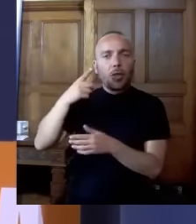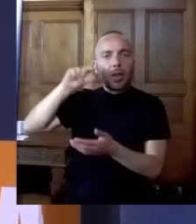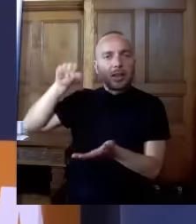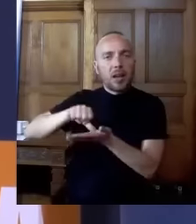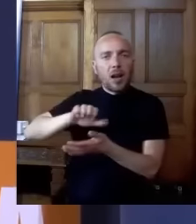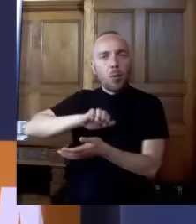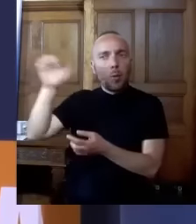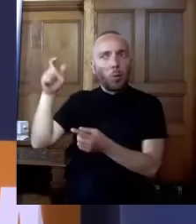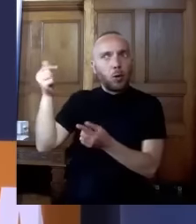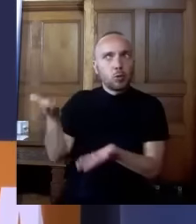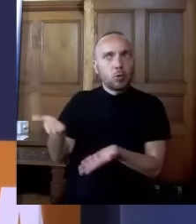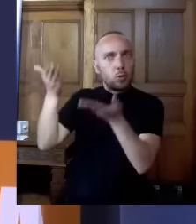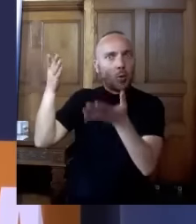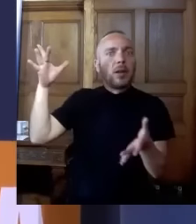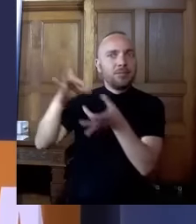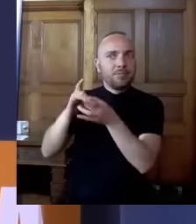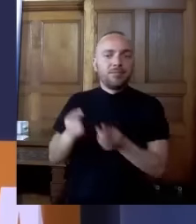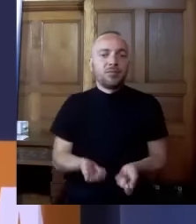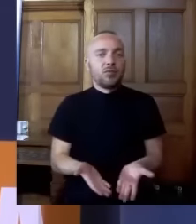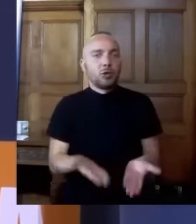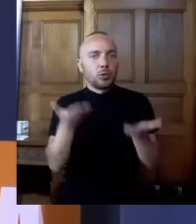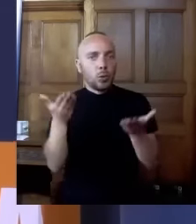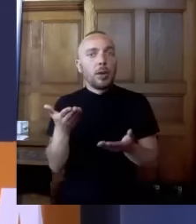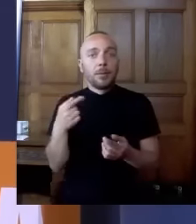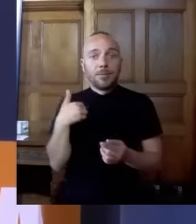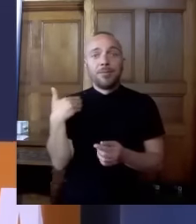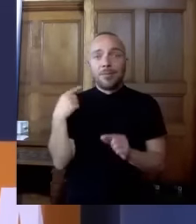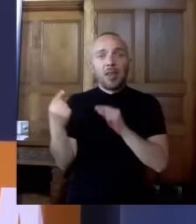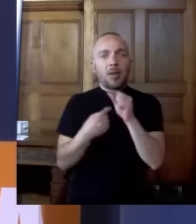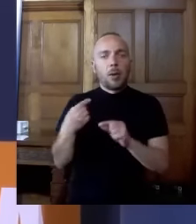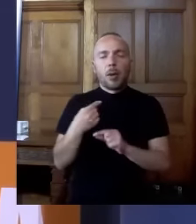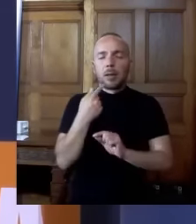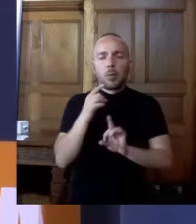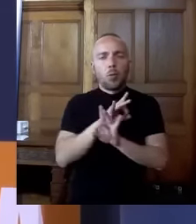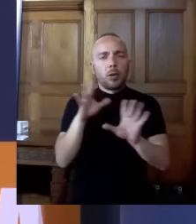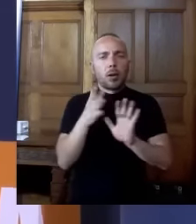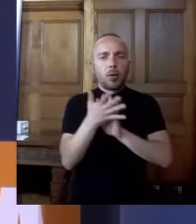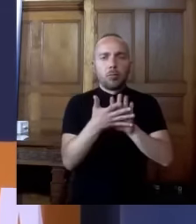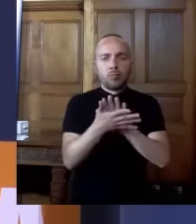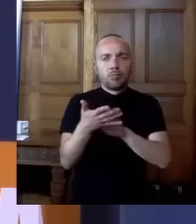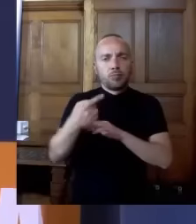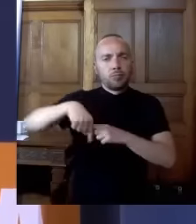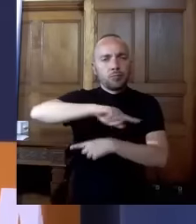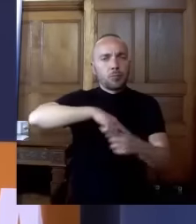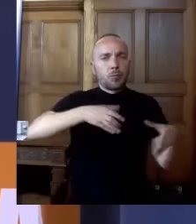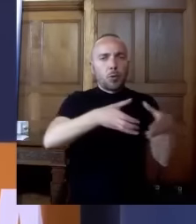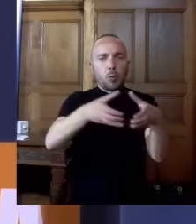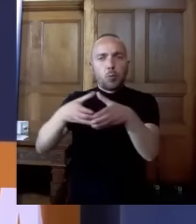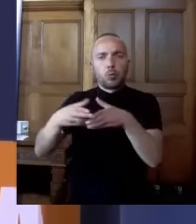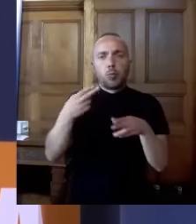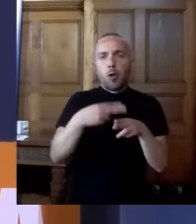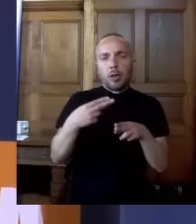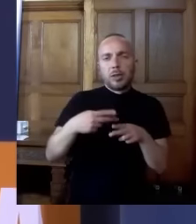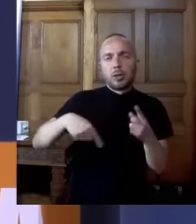debate fue muy revelador sobre Qué representa cada fuerza política en el congreso de los diputados y también en esta